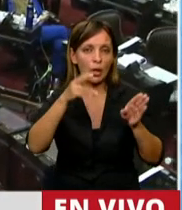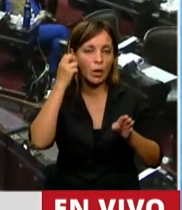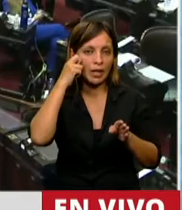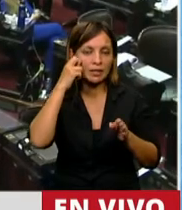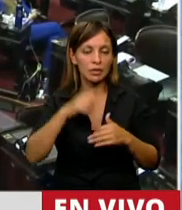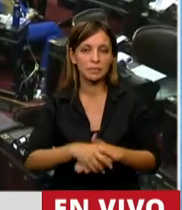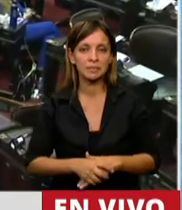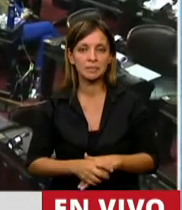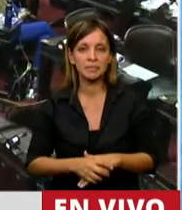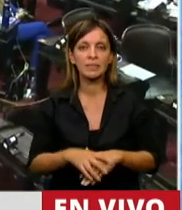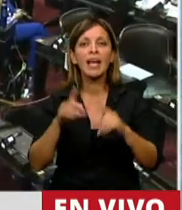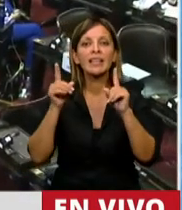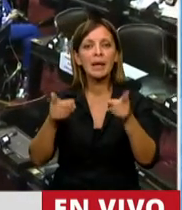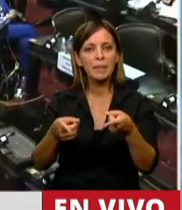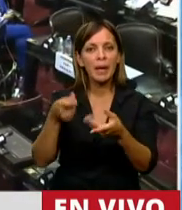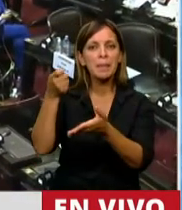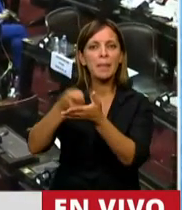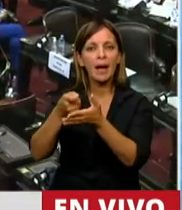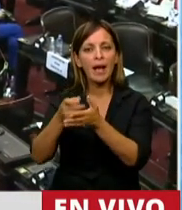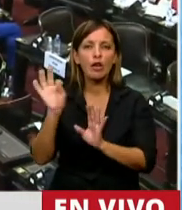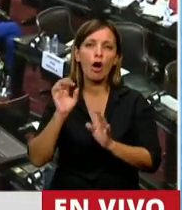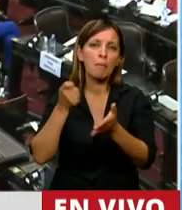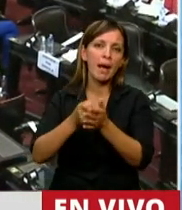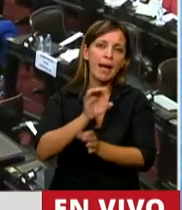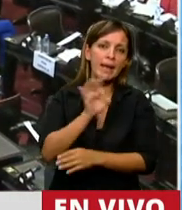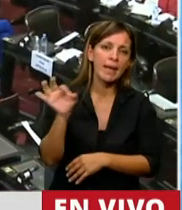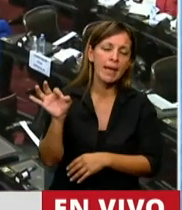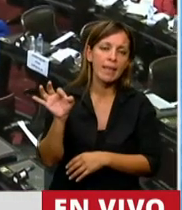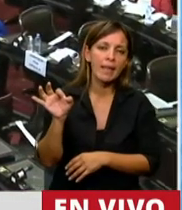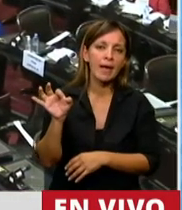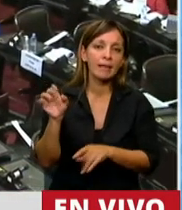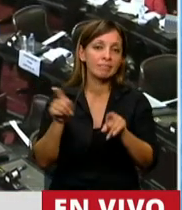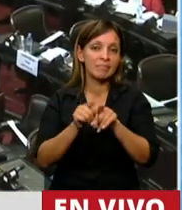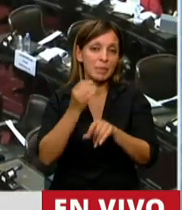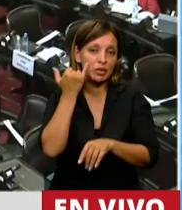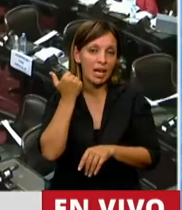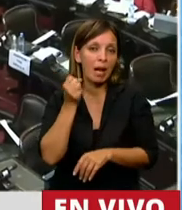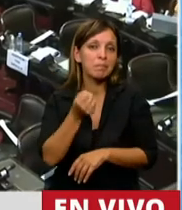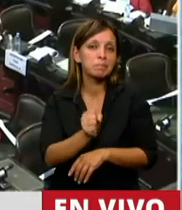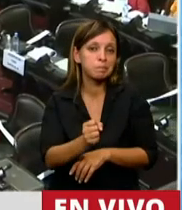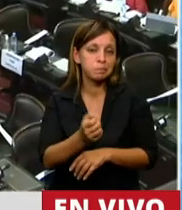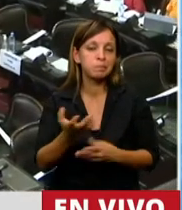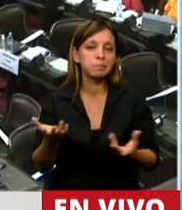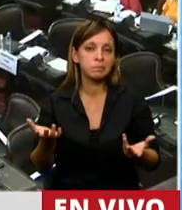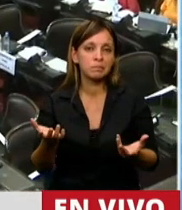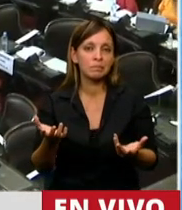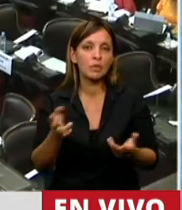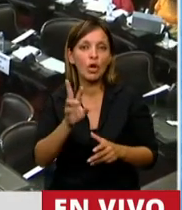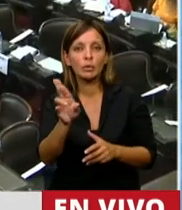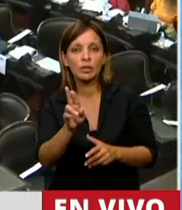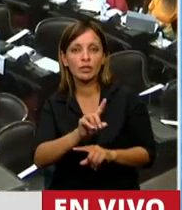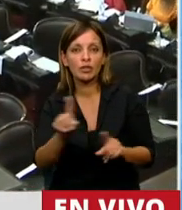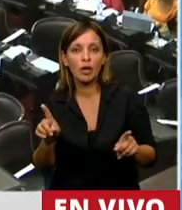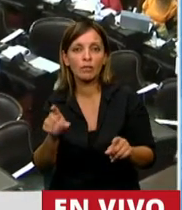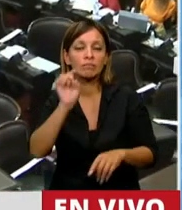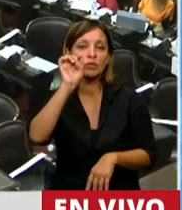Y también se ha pagado o dejado de pagar deuda también, como pasó aquí, no con la autorización, sino capaz solo con